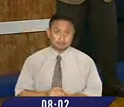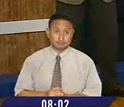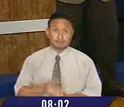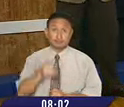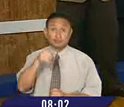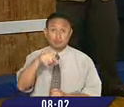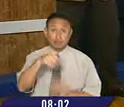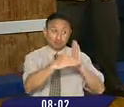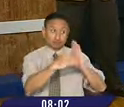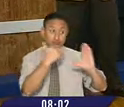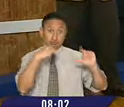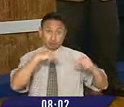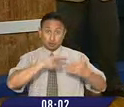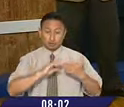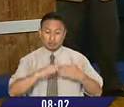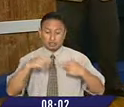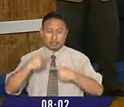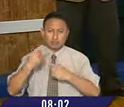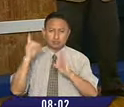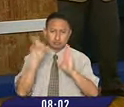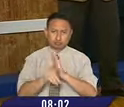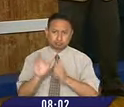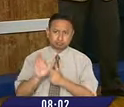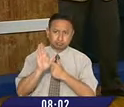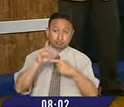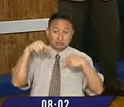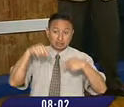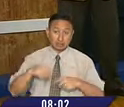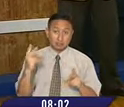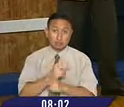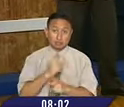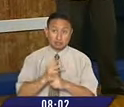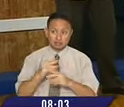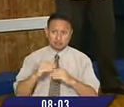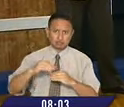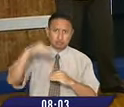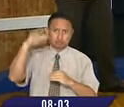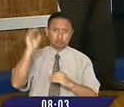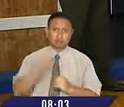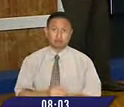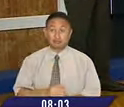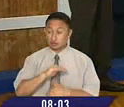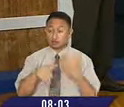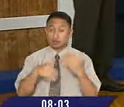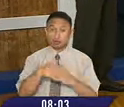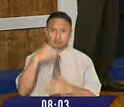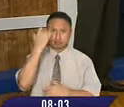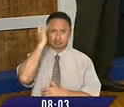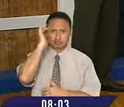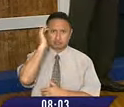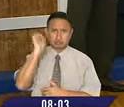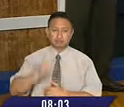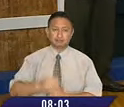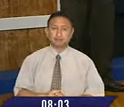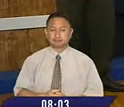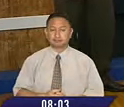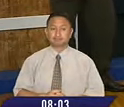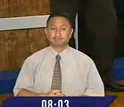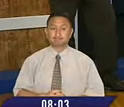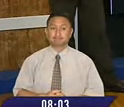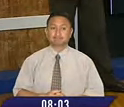la comunidad denuncia la creciente ola delictiva que mantienen aterrorizados a los vecinos. Y no es para